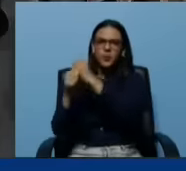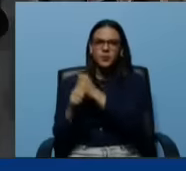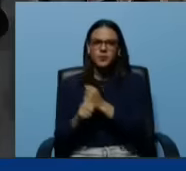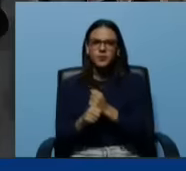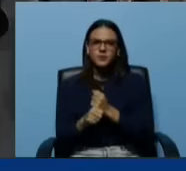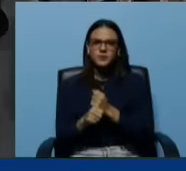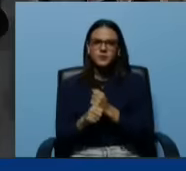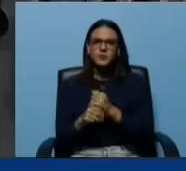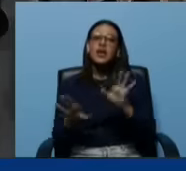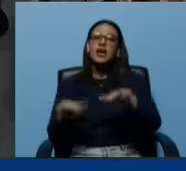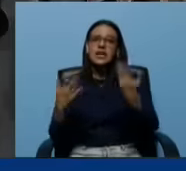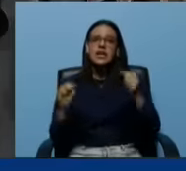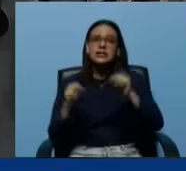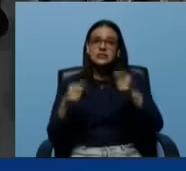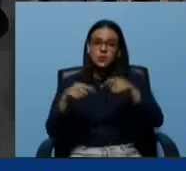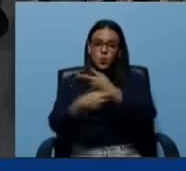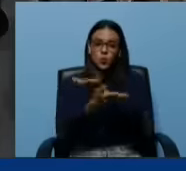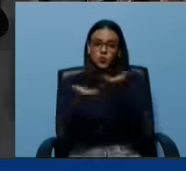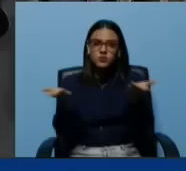que si usted tiene